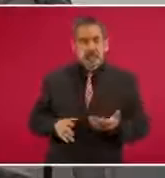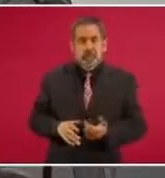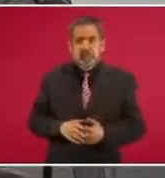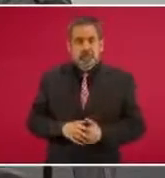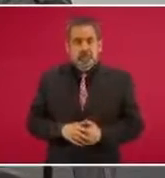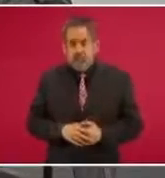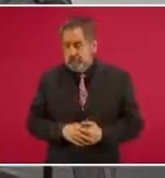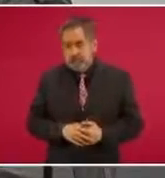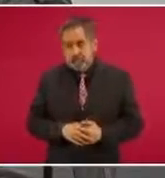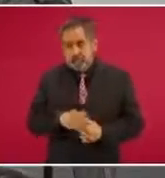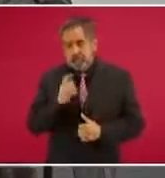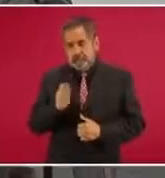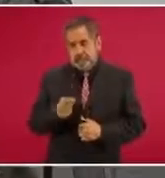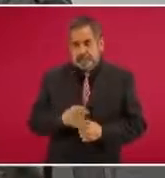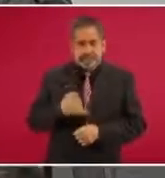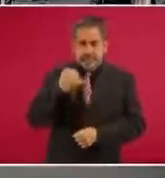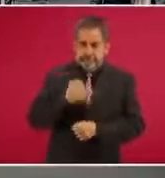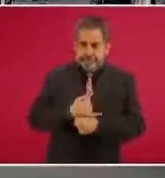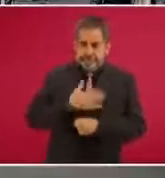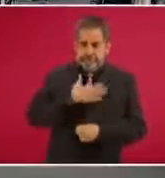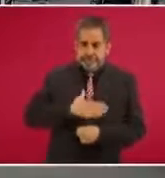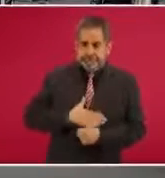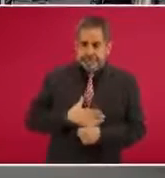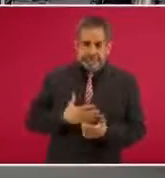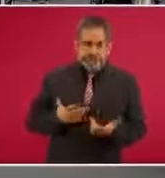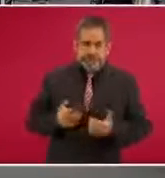una injusticia